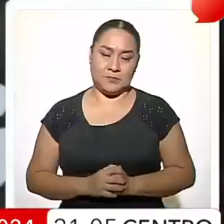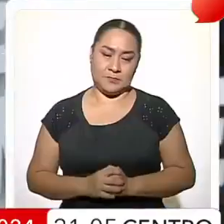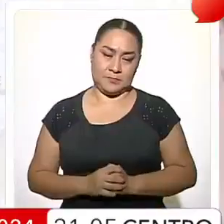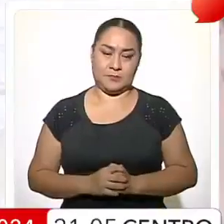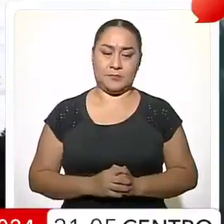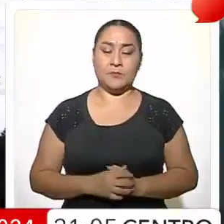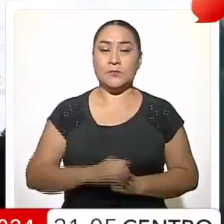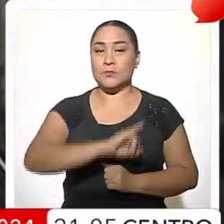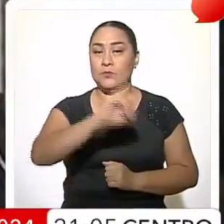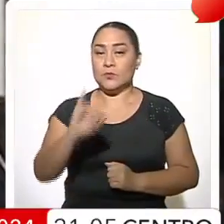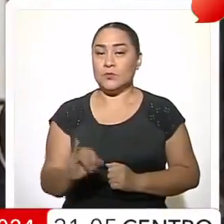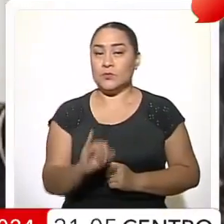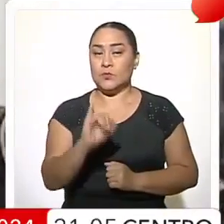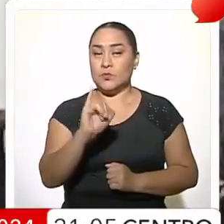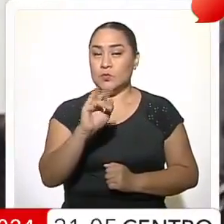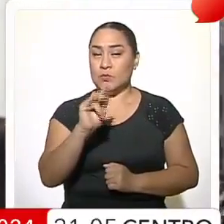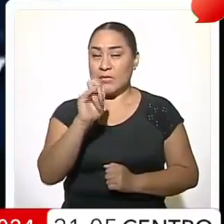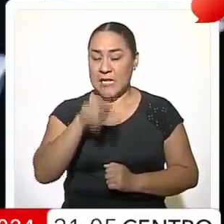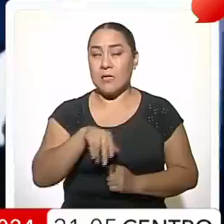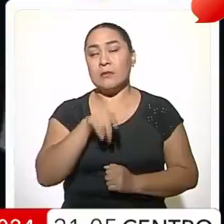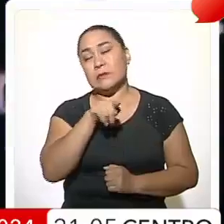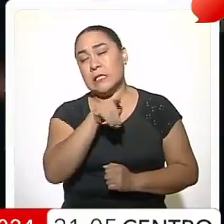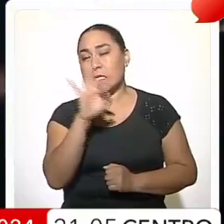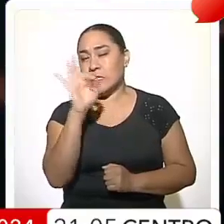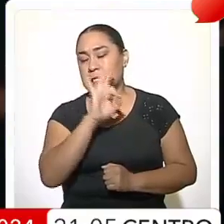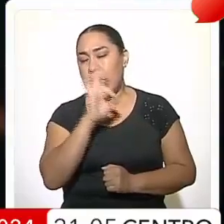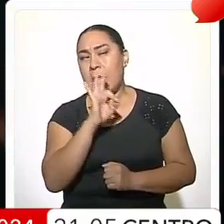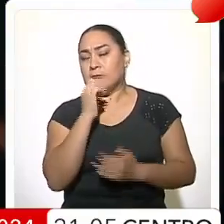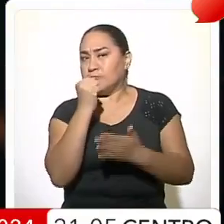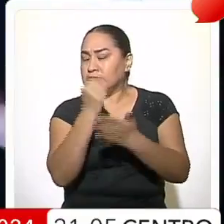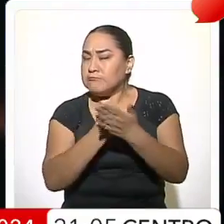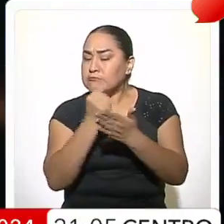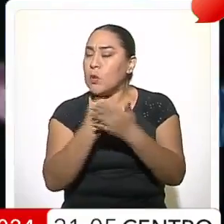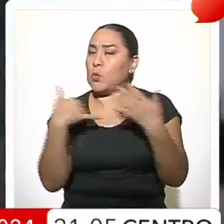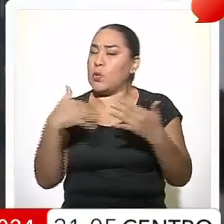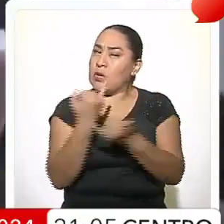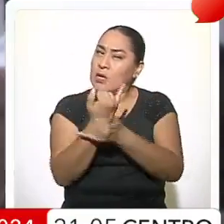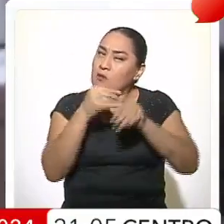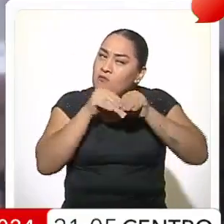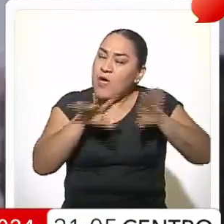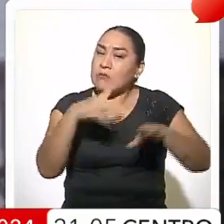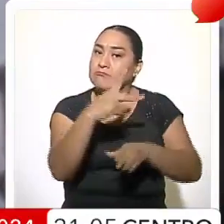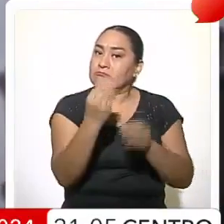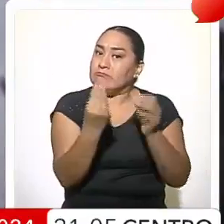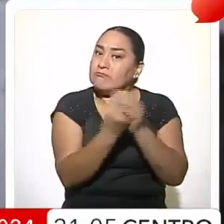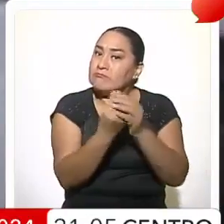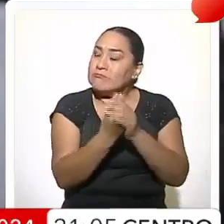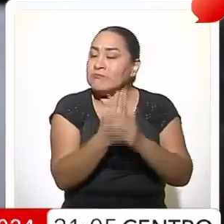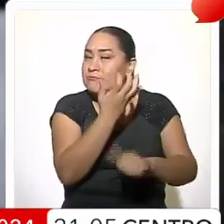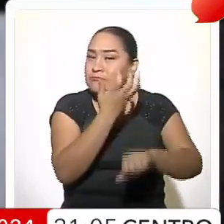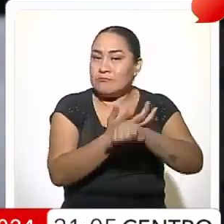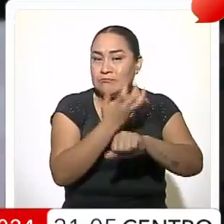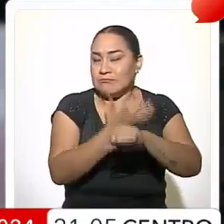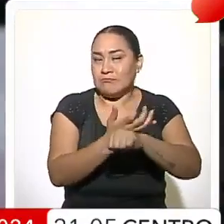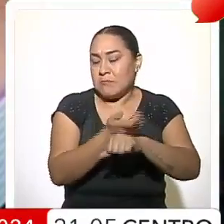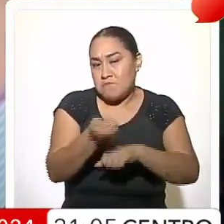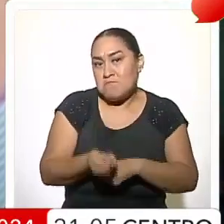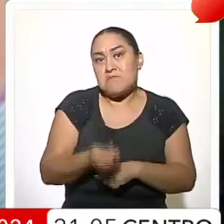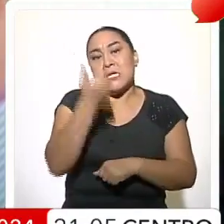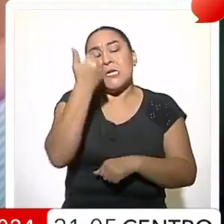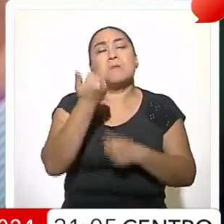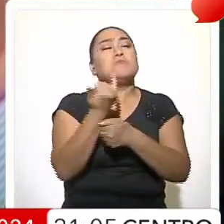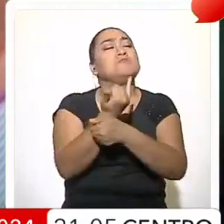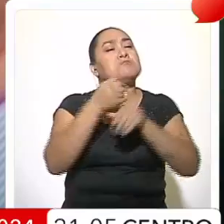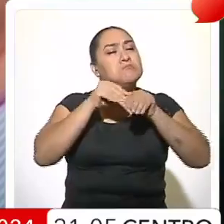Julian Assange ha sido el impulsor, quizás, de la mayor divulgación de información confidencial de Estados Unidos en la historia moderna,